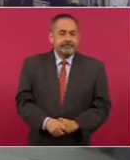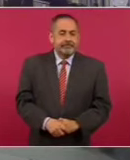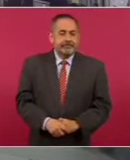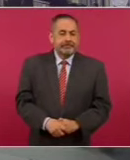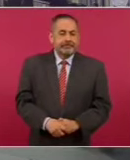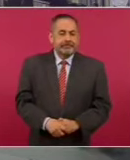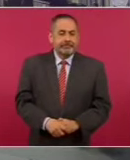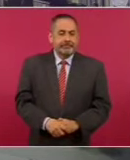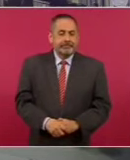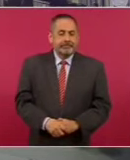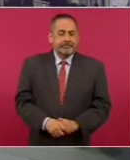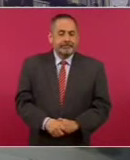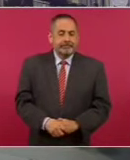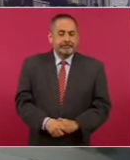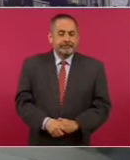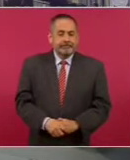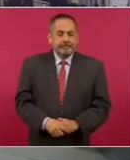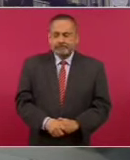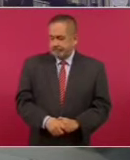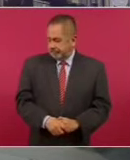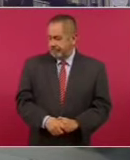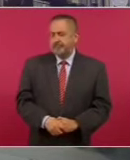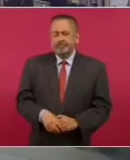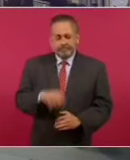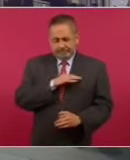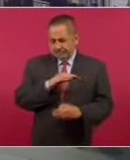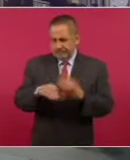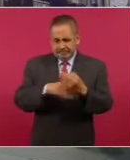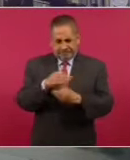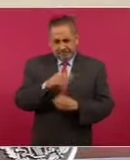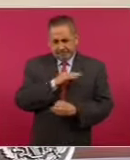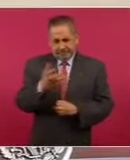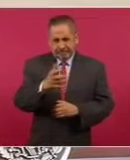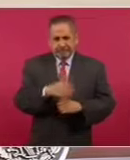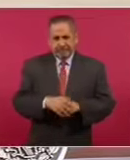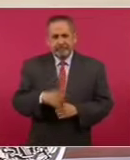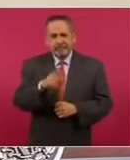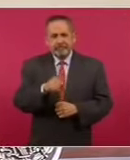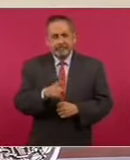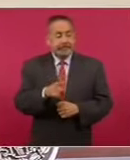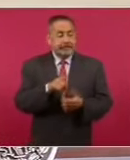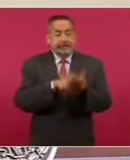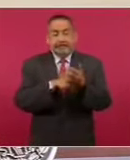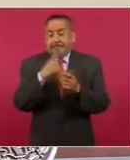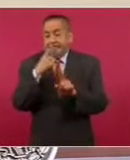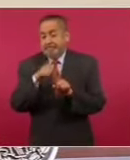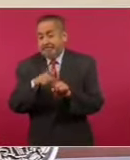Todo se puede hacer. Menos el ridículo.